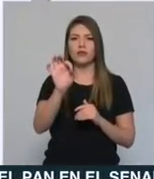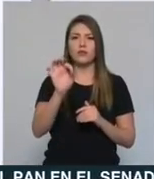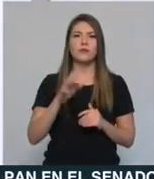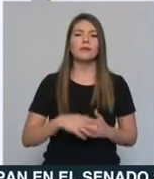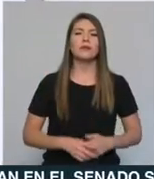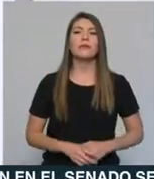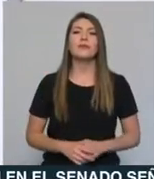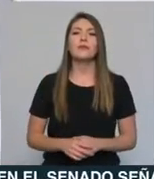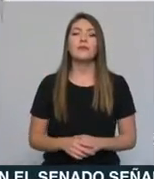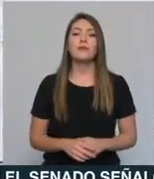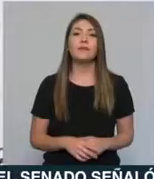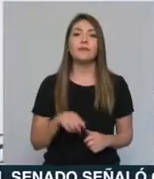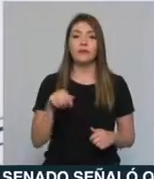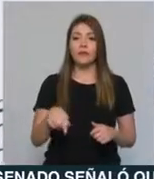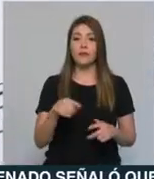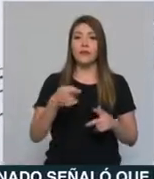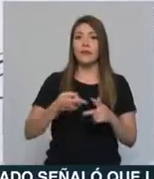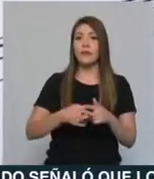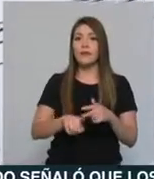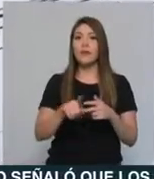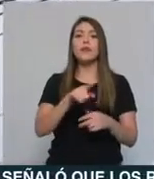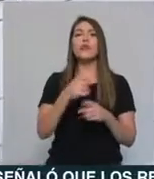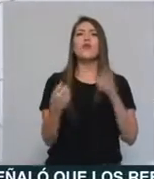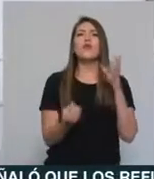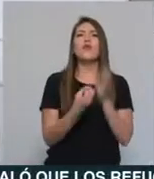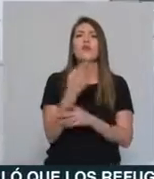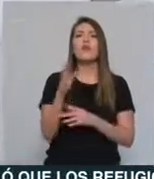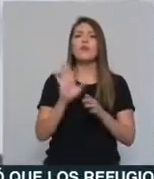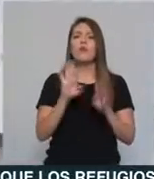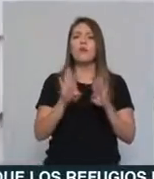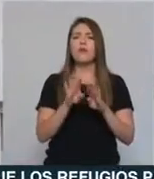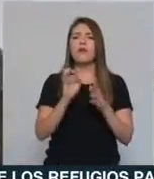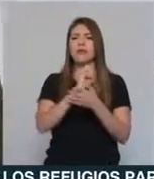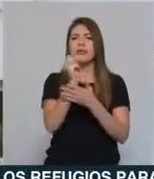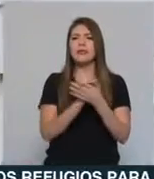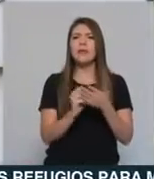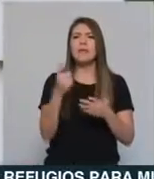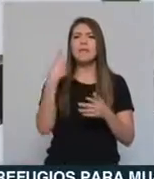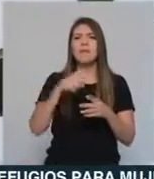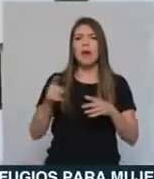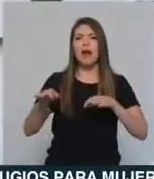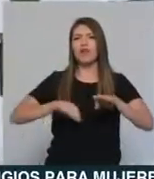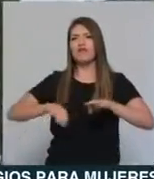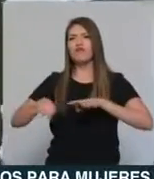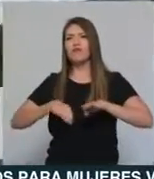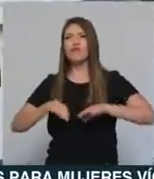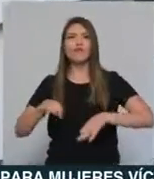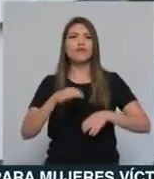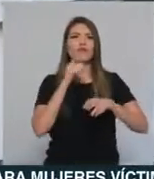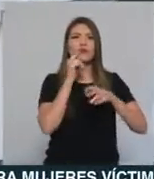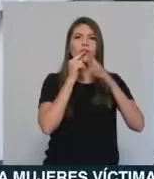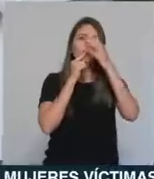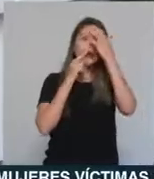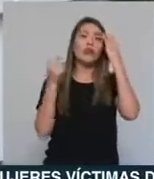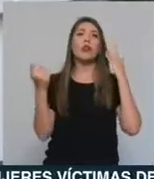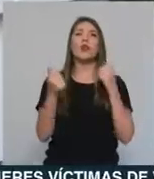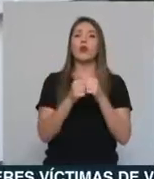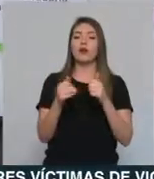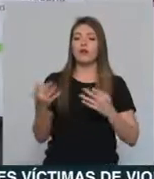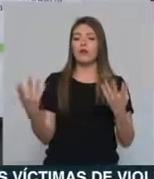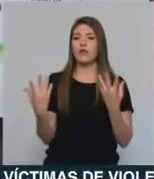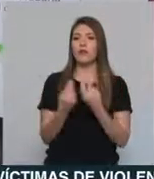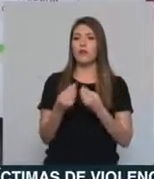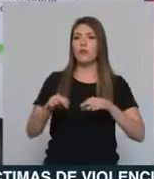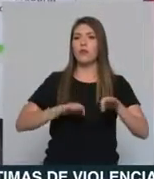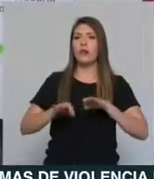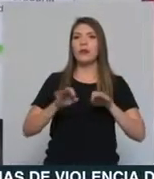operación un nuevo esquema centralizado de investigación en homicidios, que se ha trabajado con la asesoría de la Embajada francesa para